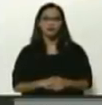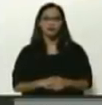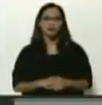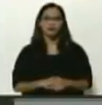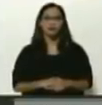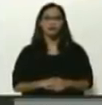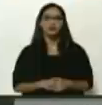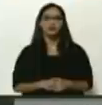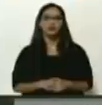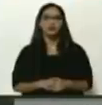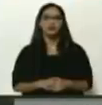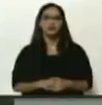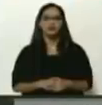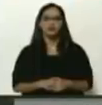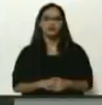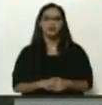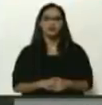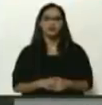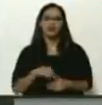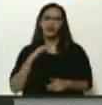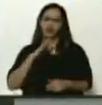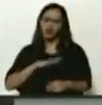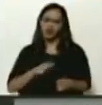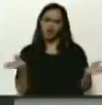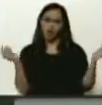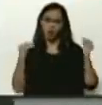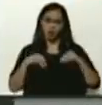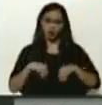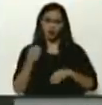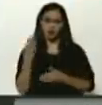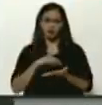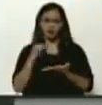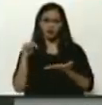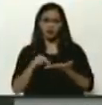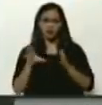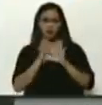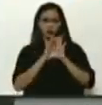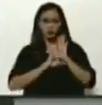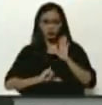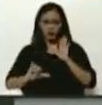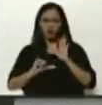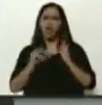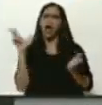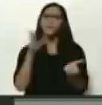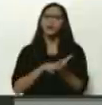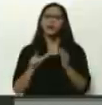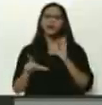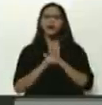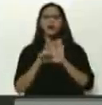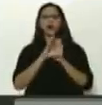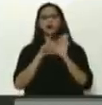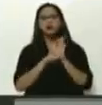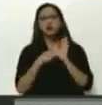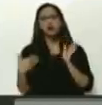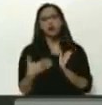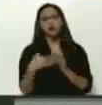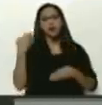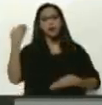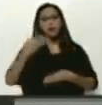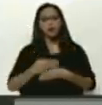Aquí está. ¿Estaría de acuerdo en que la Asamblea Nacional Constituyente apruebe una ley constitucional contra el bloqueo?